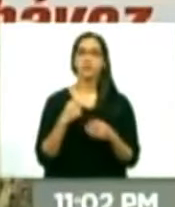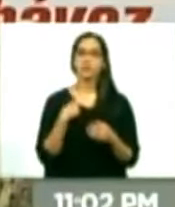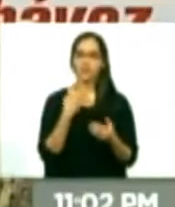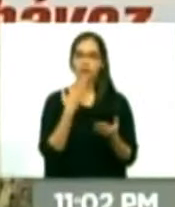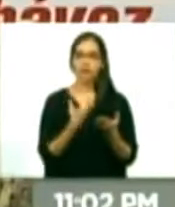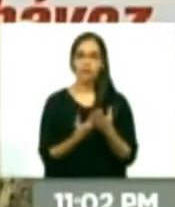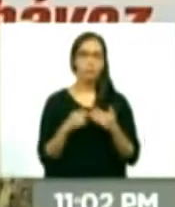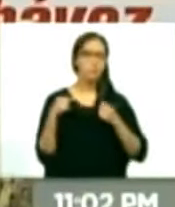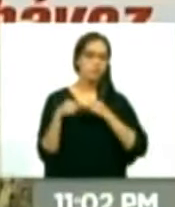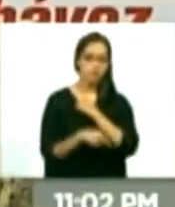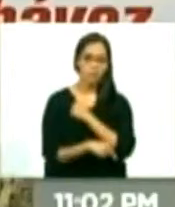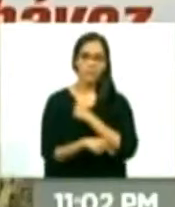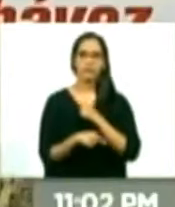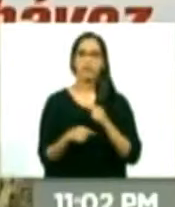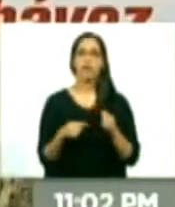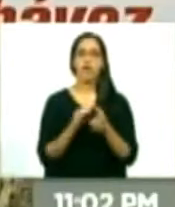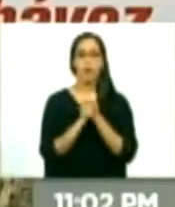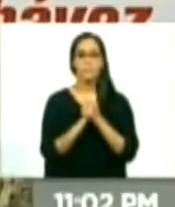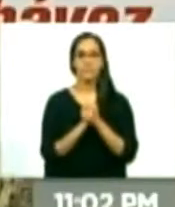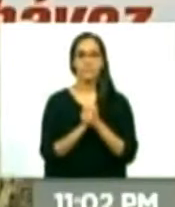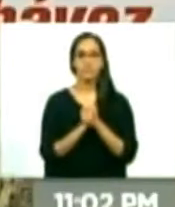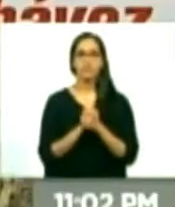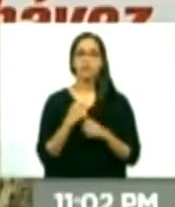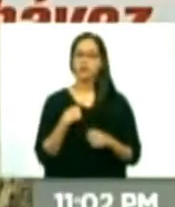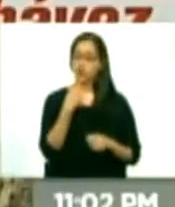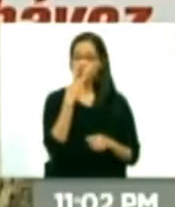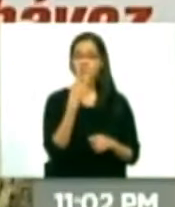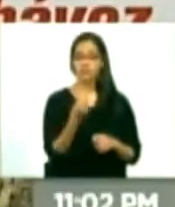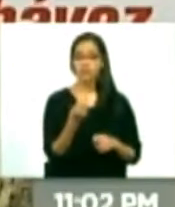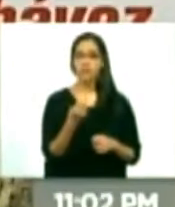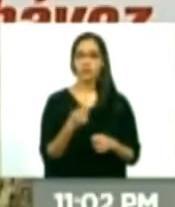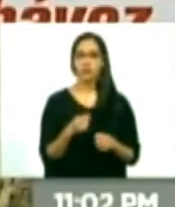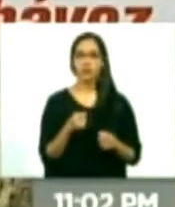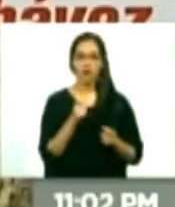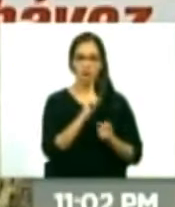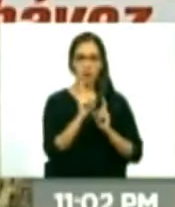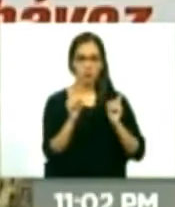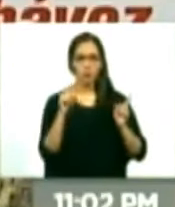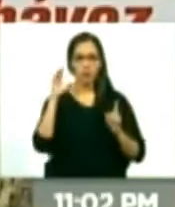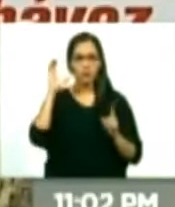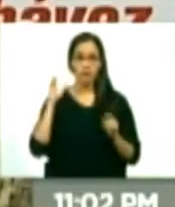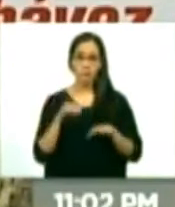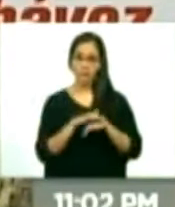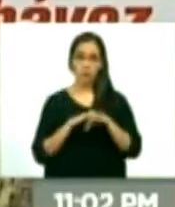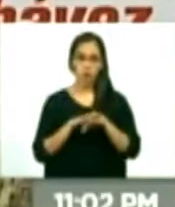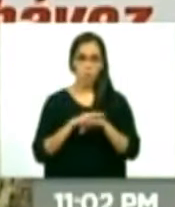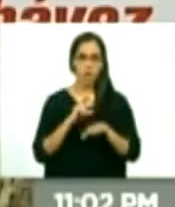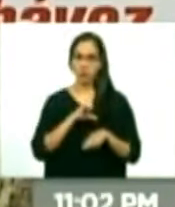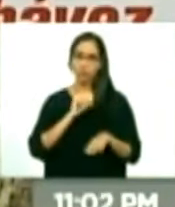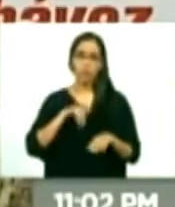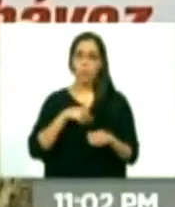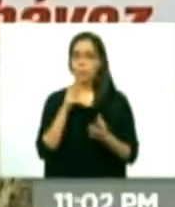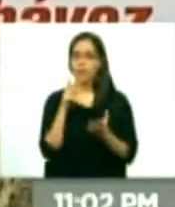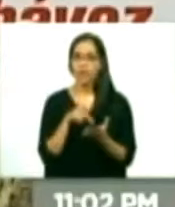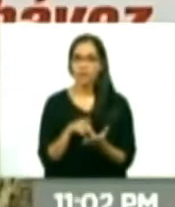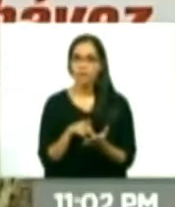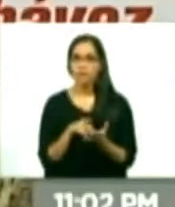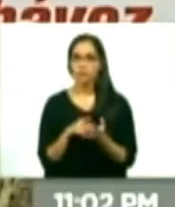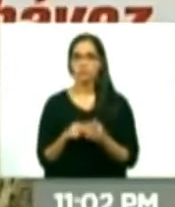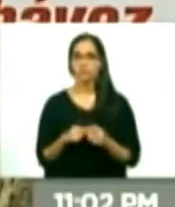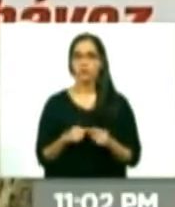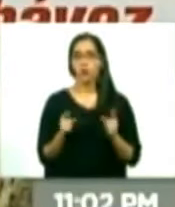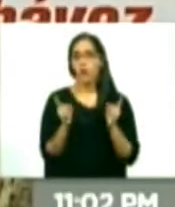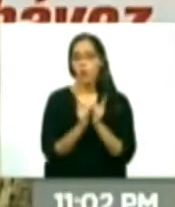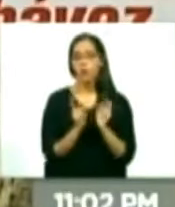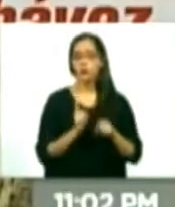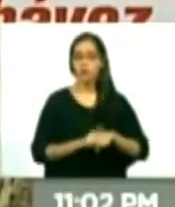¿verdad?, profundamente a los compañeros. Yo visité unos cuantos estados. Pido disculpas donde no pude ir por el